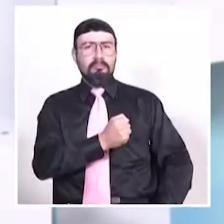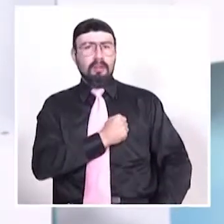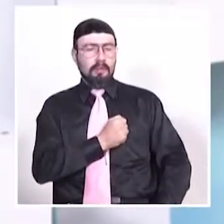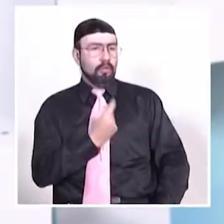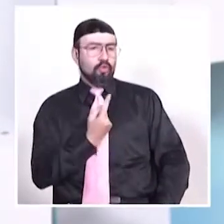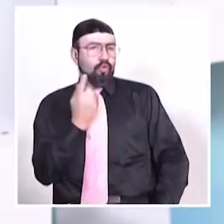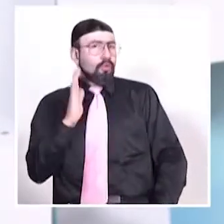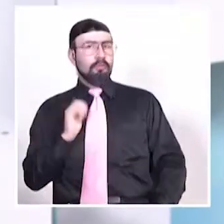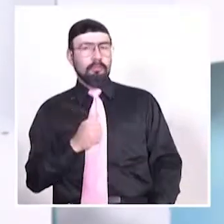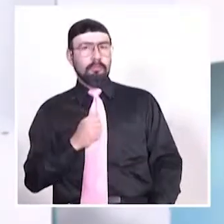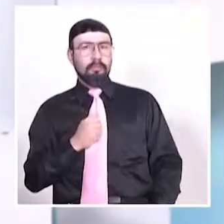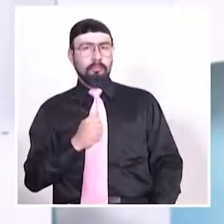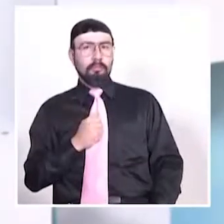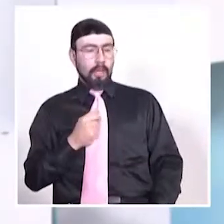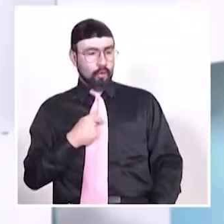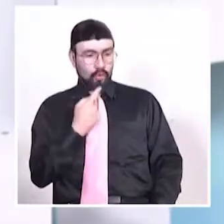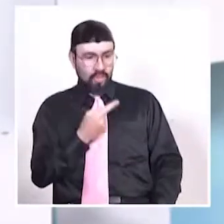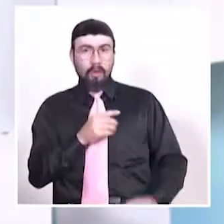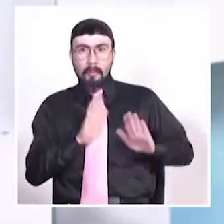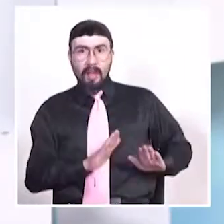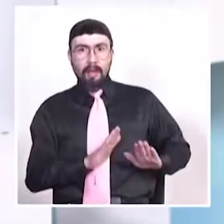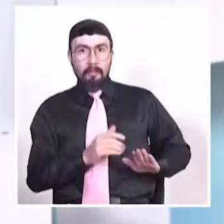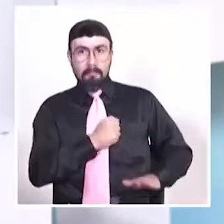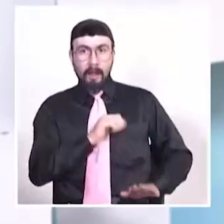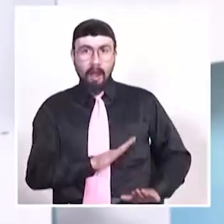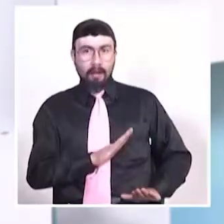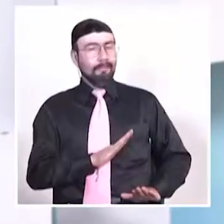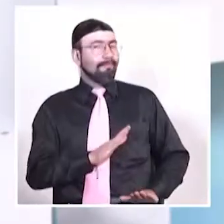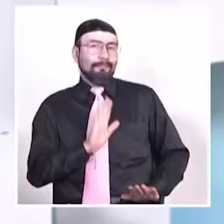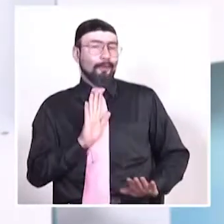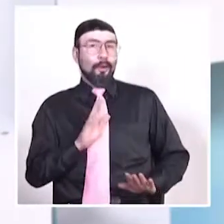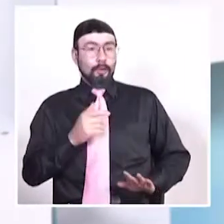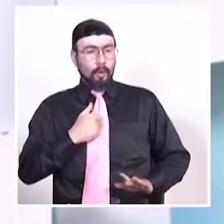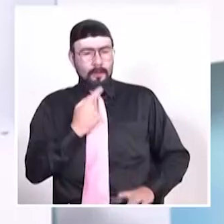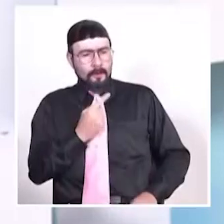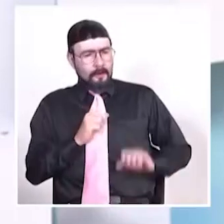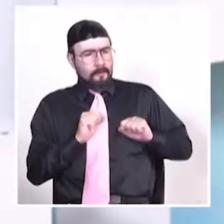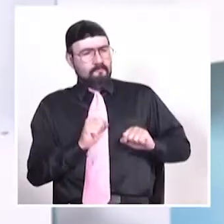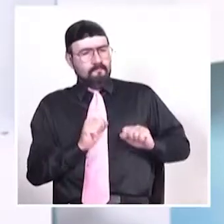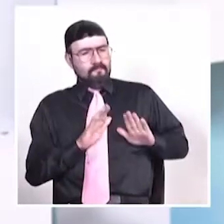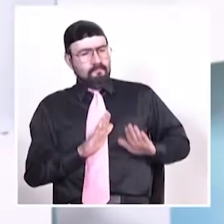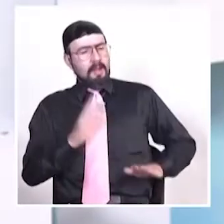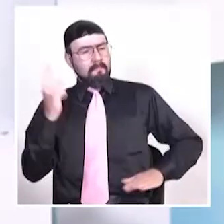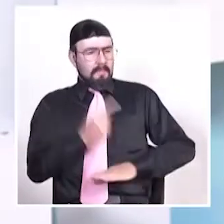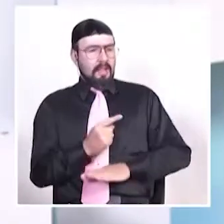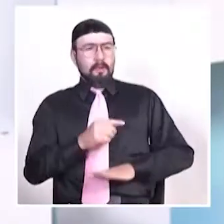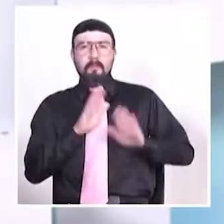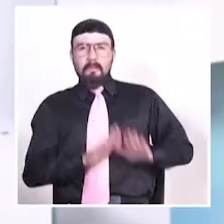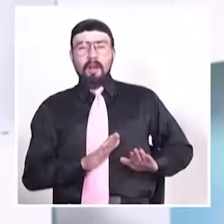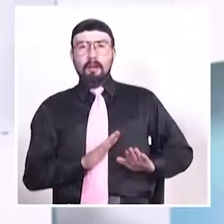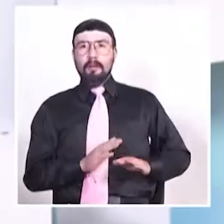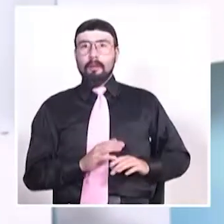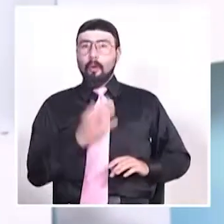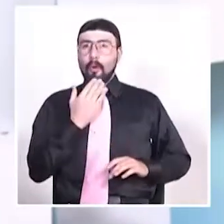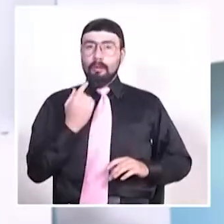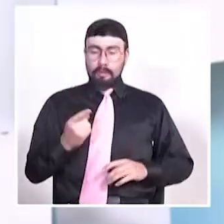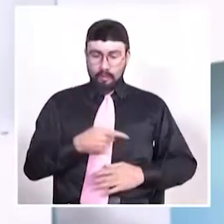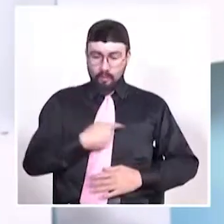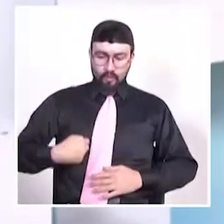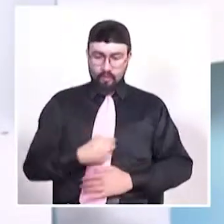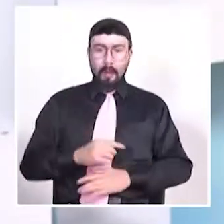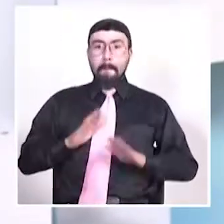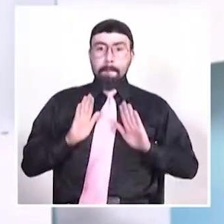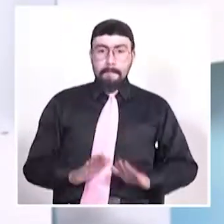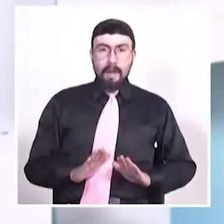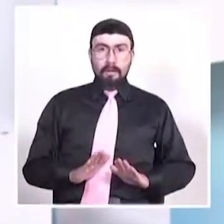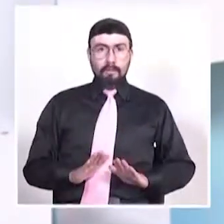decir que hace lo que quiere. Nosotros no somos capaces de ordenarle, por ejemplo, al intestino que se mueva. El